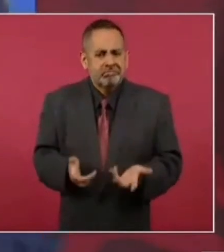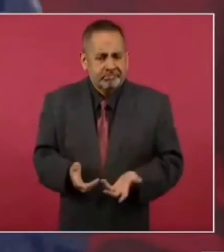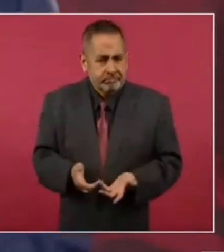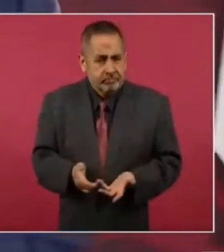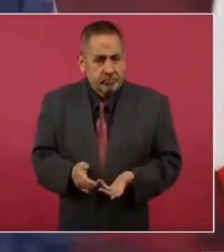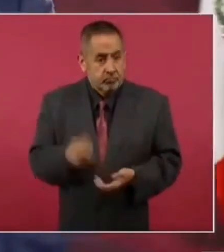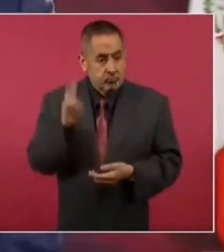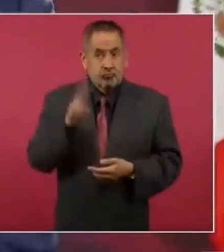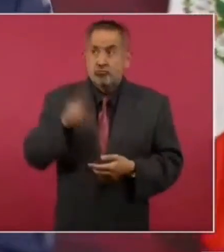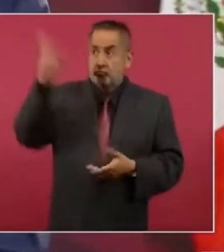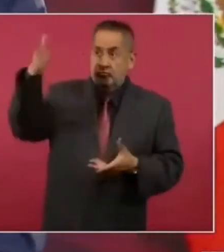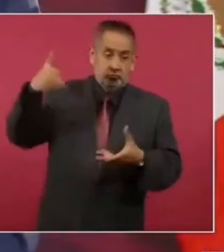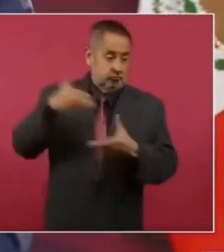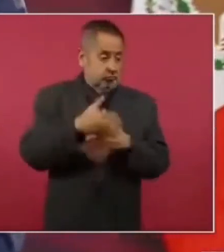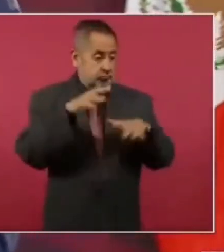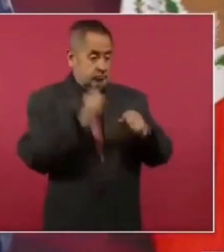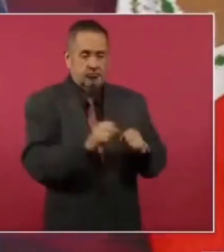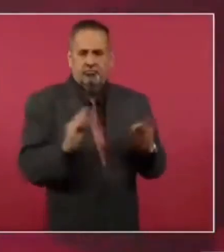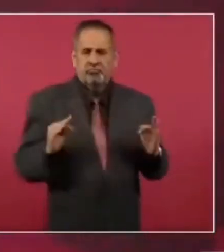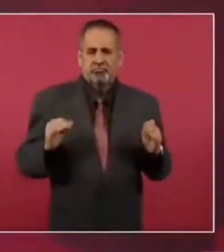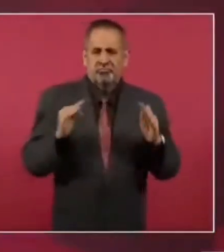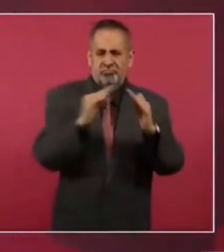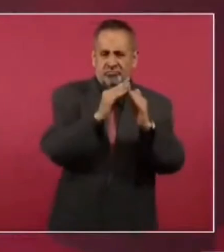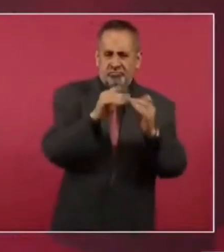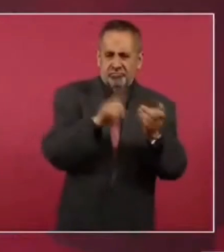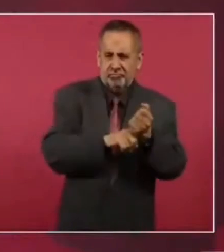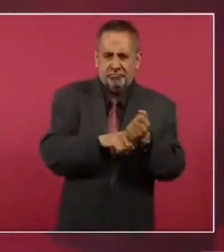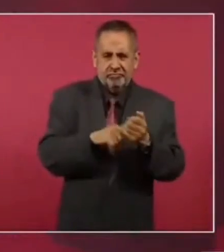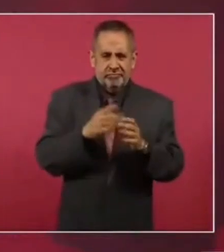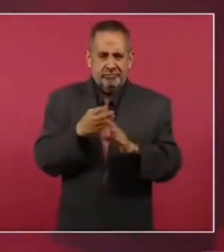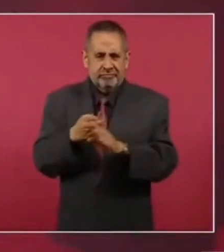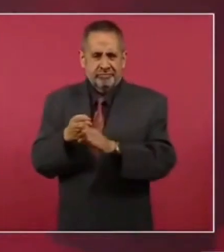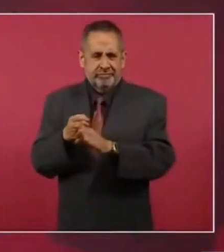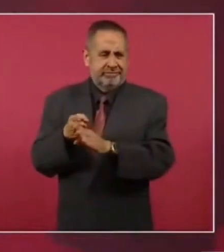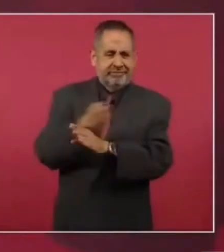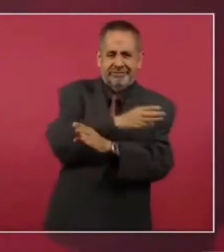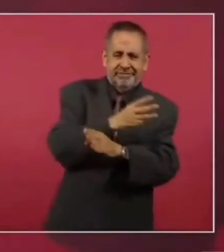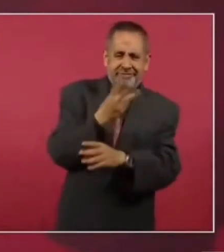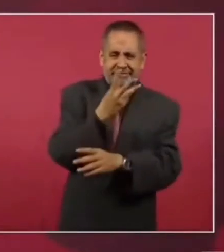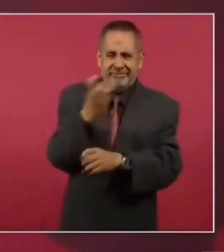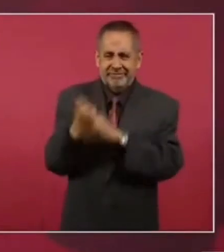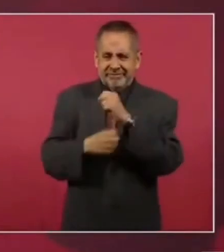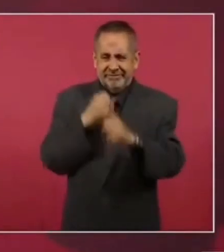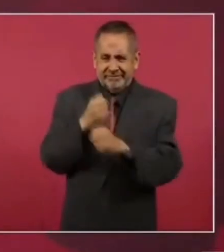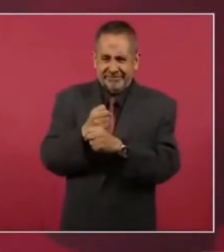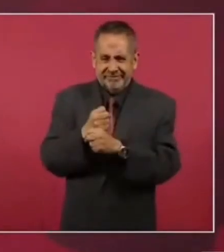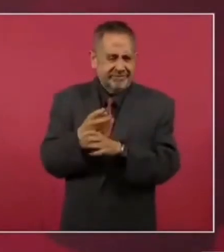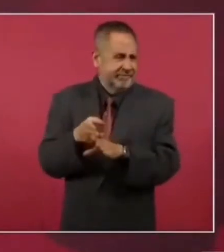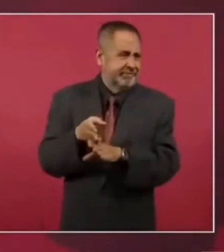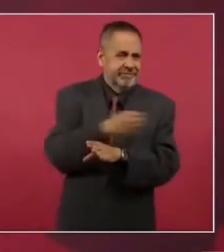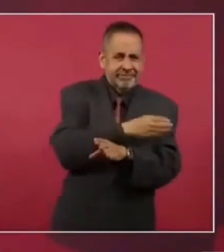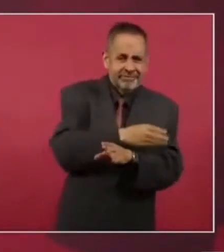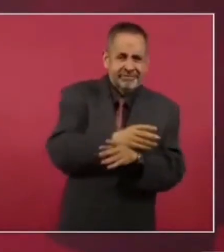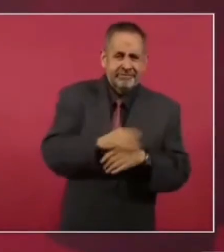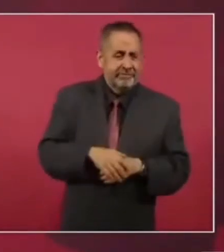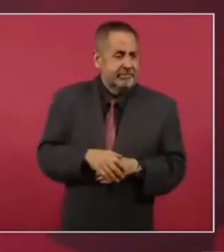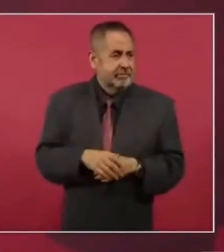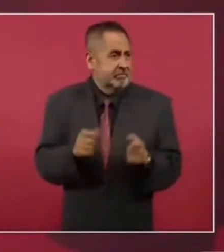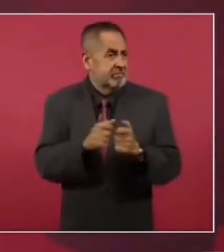cuando la toma de Tenochtitlan, 300 años, 3 siglos. Entonces, si no creció